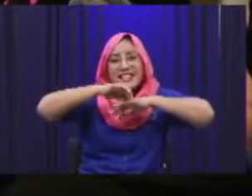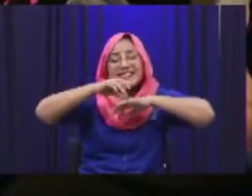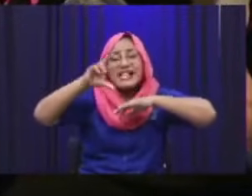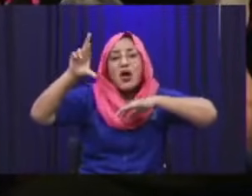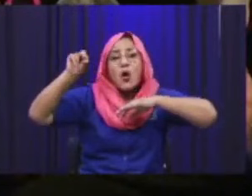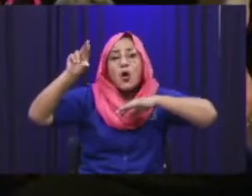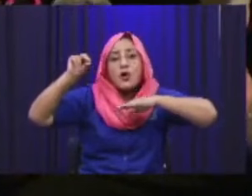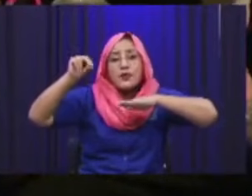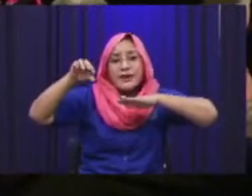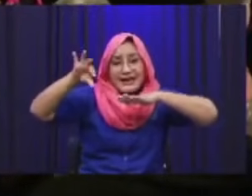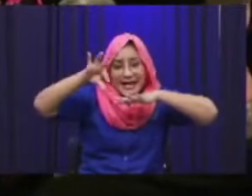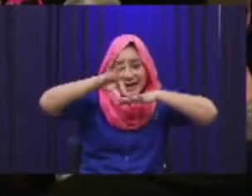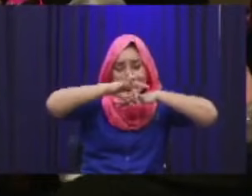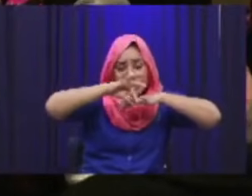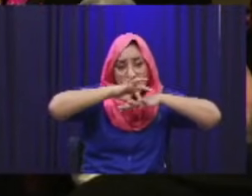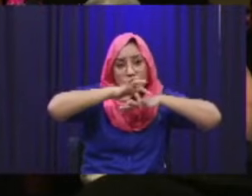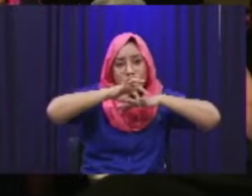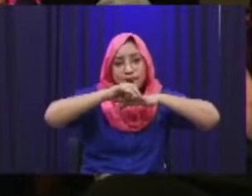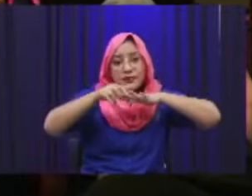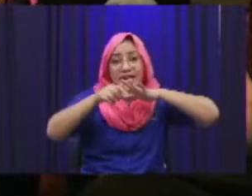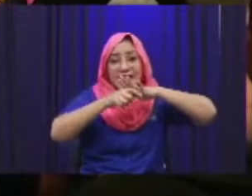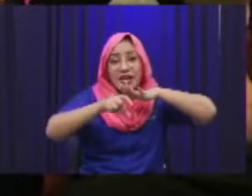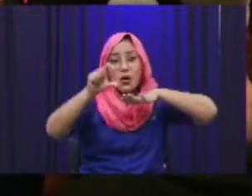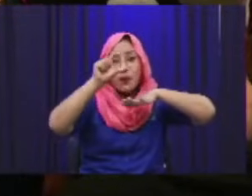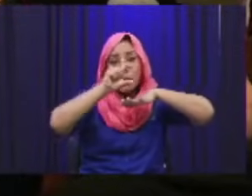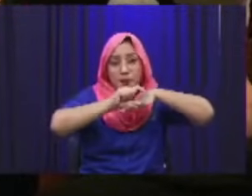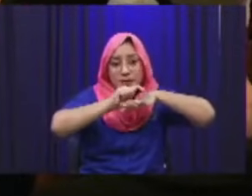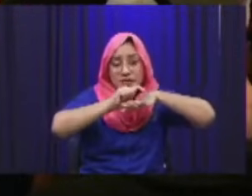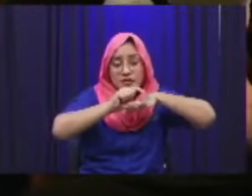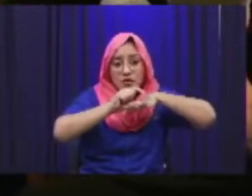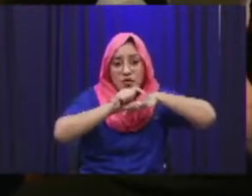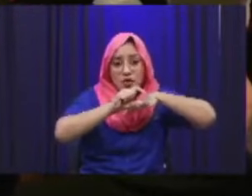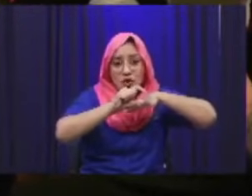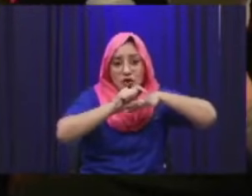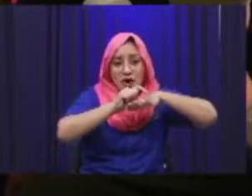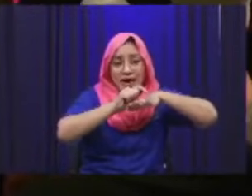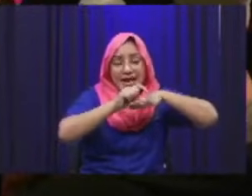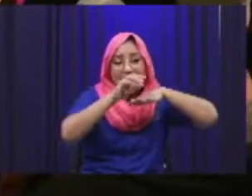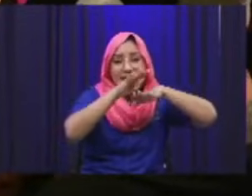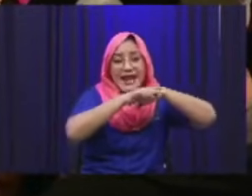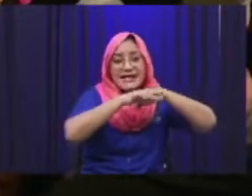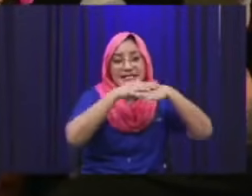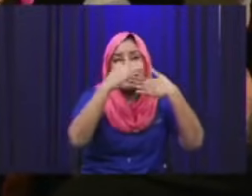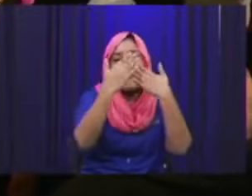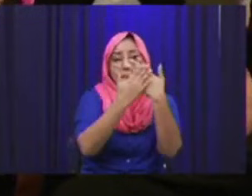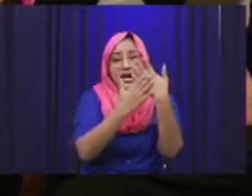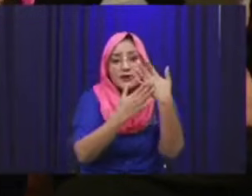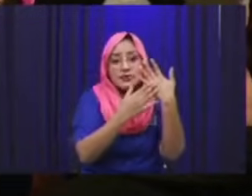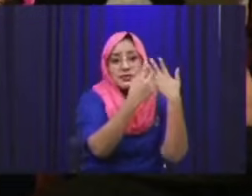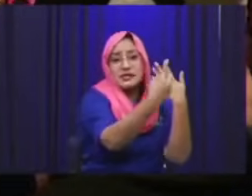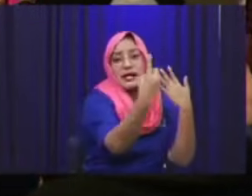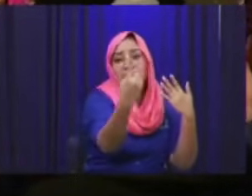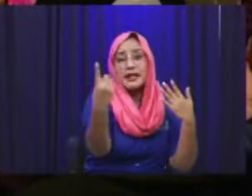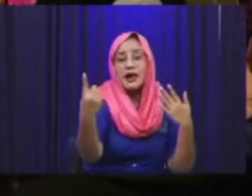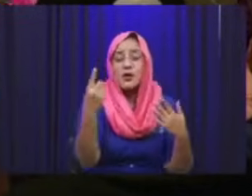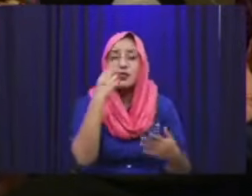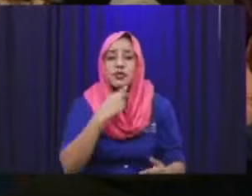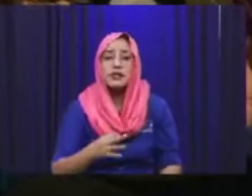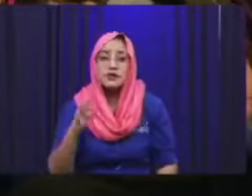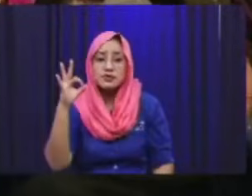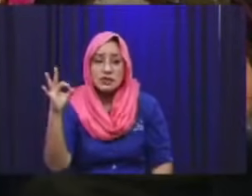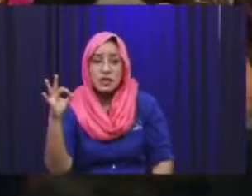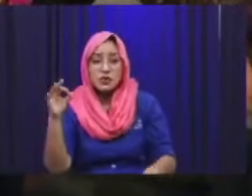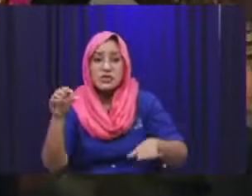oro se ha puesto en la mano de tus hijos ese anillo